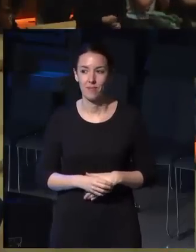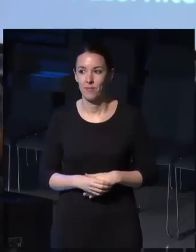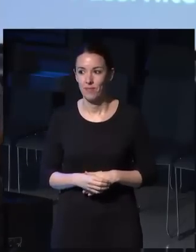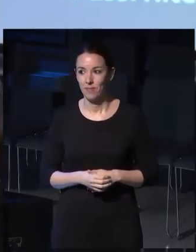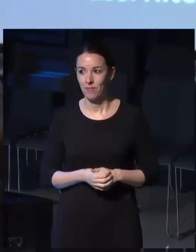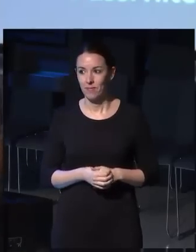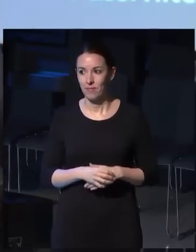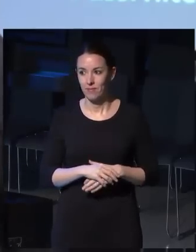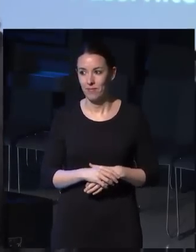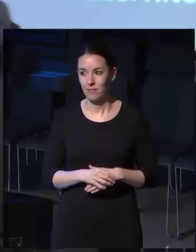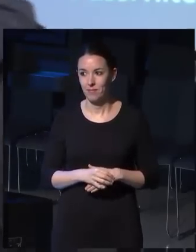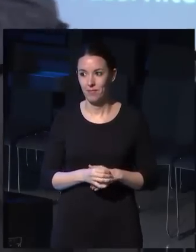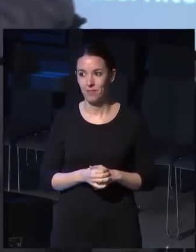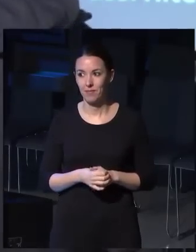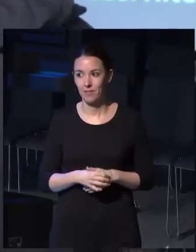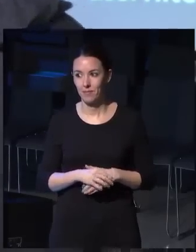Lo prefijo.